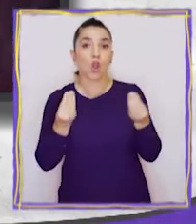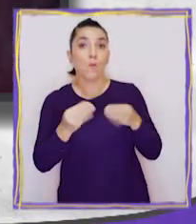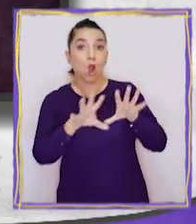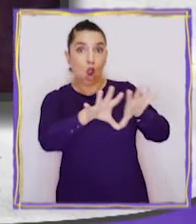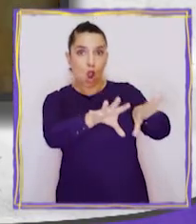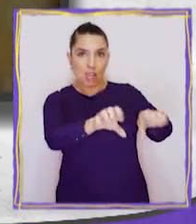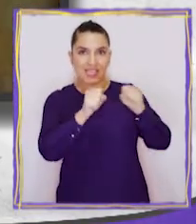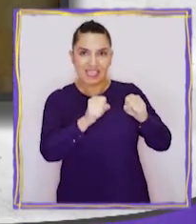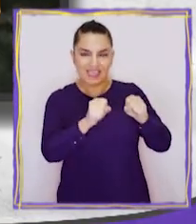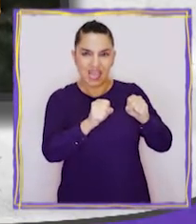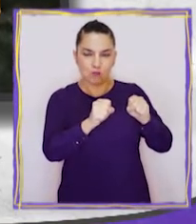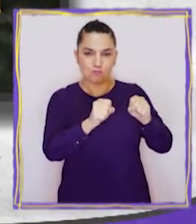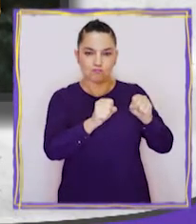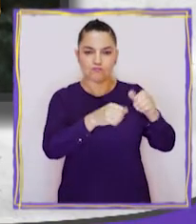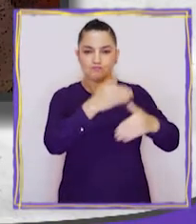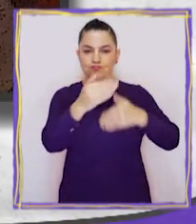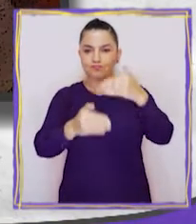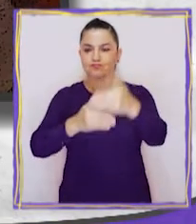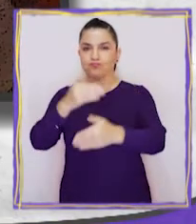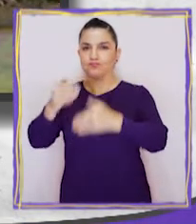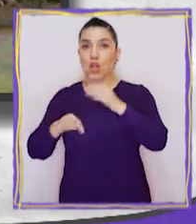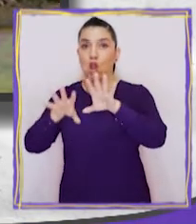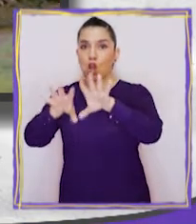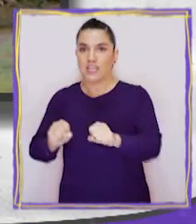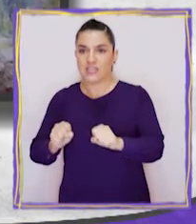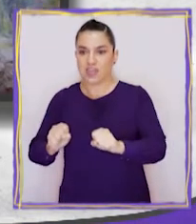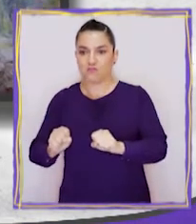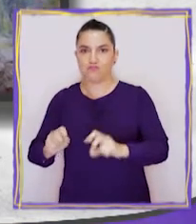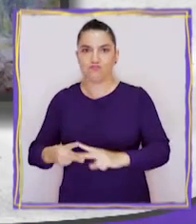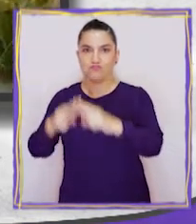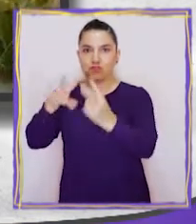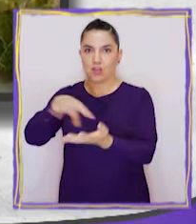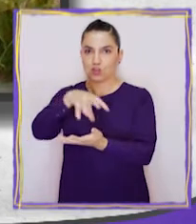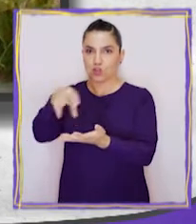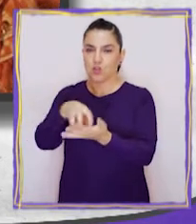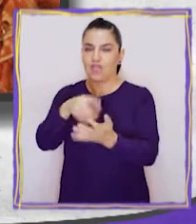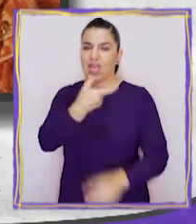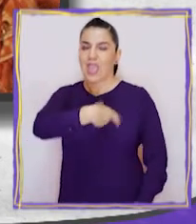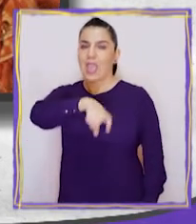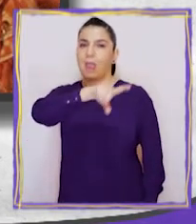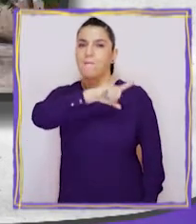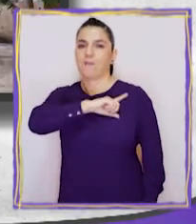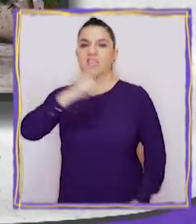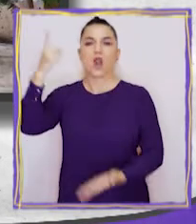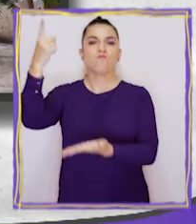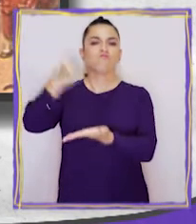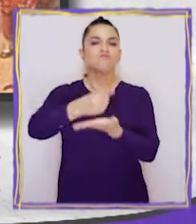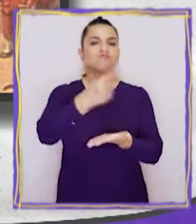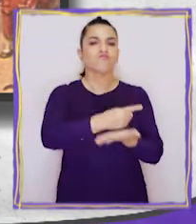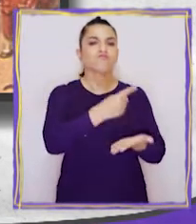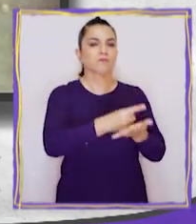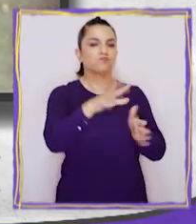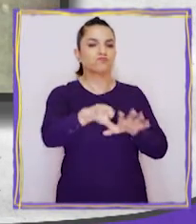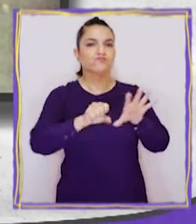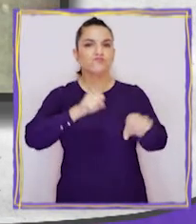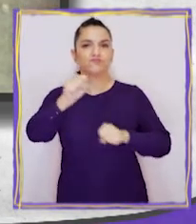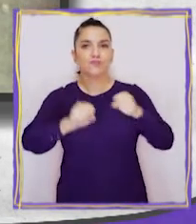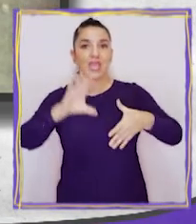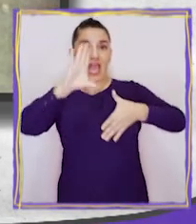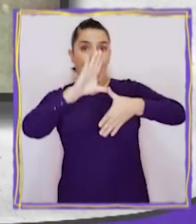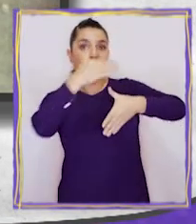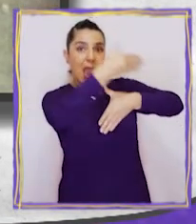conocido como la conquista y posteriormente la colonia, donde España comienza a dominar el